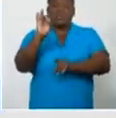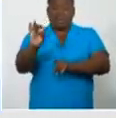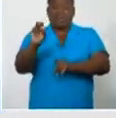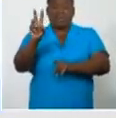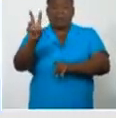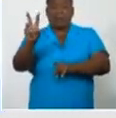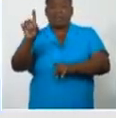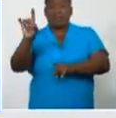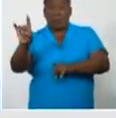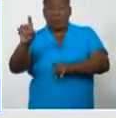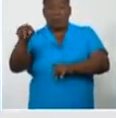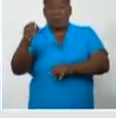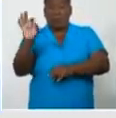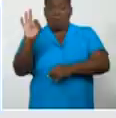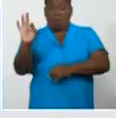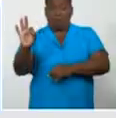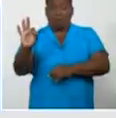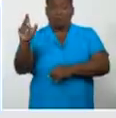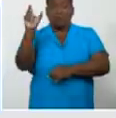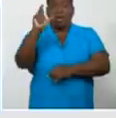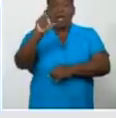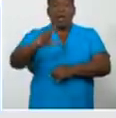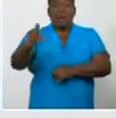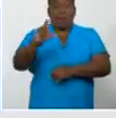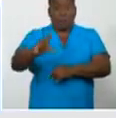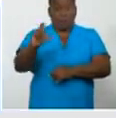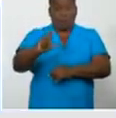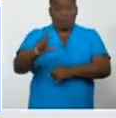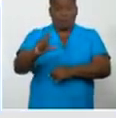729,8, Cabaiguán